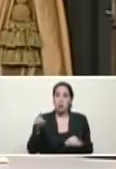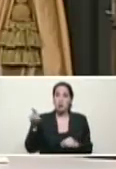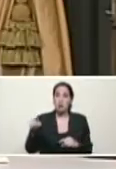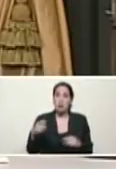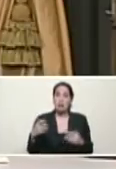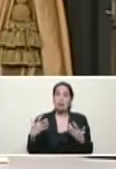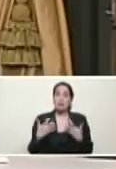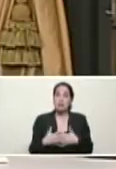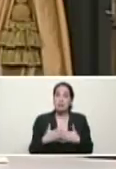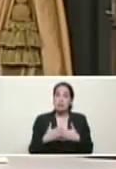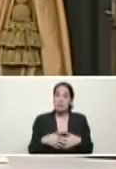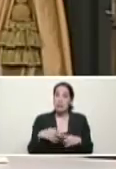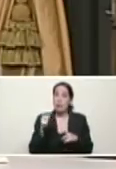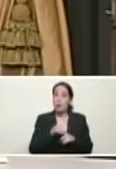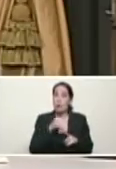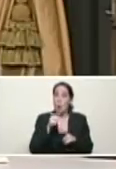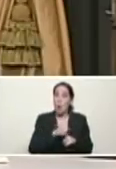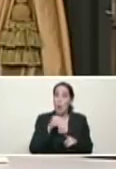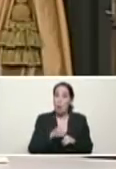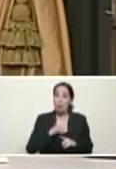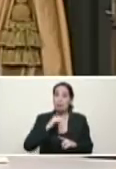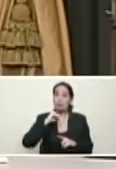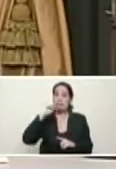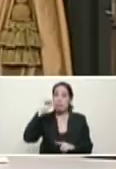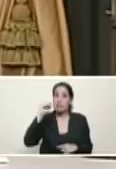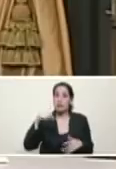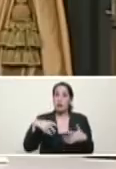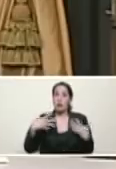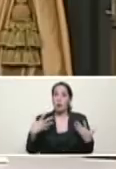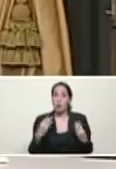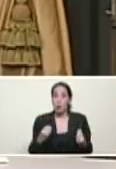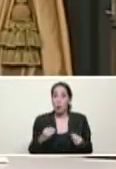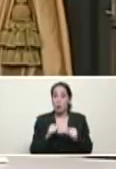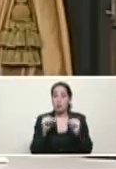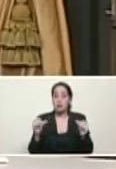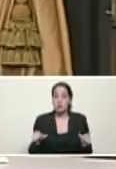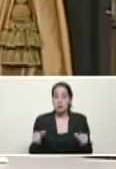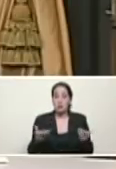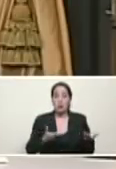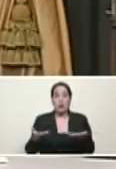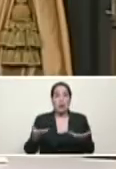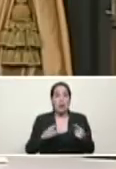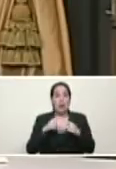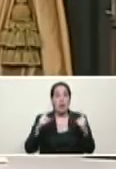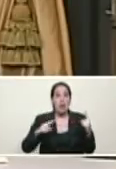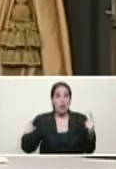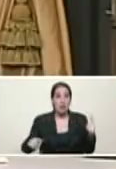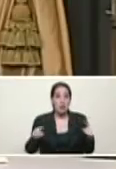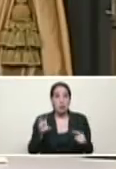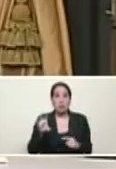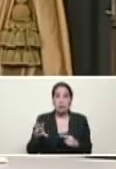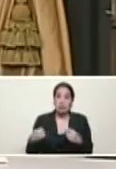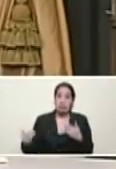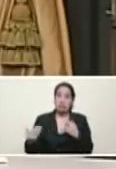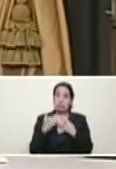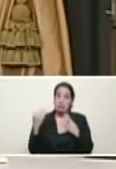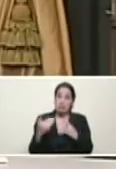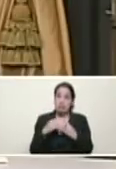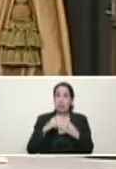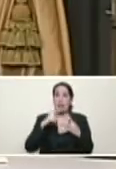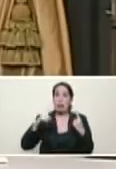batalla heroica por el servicio eléctrico del país, sometido a una guerra